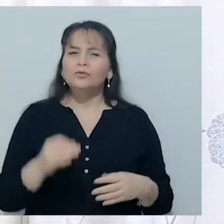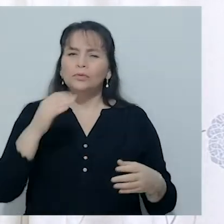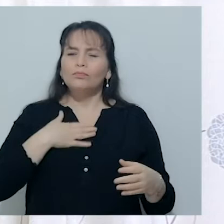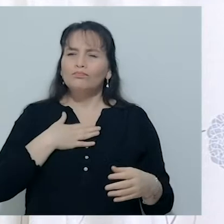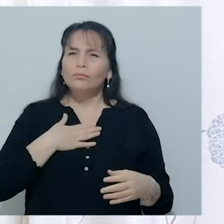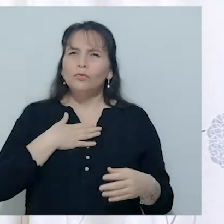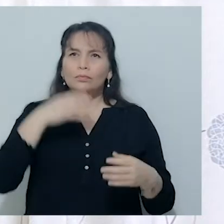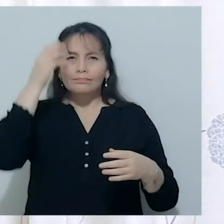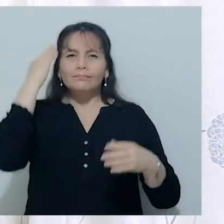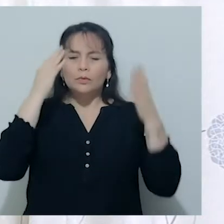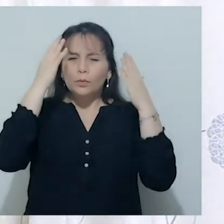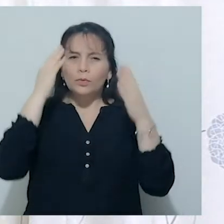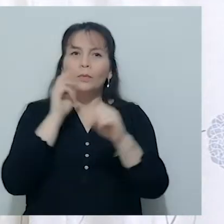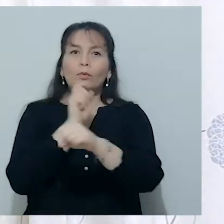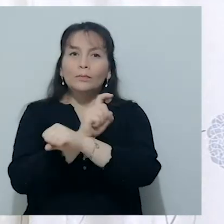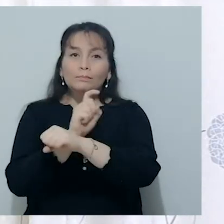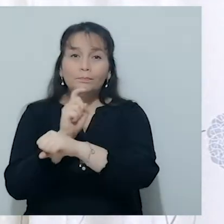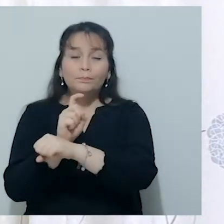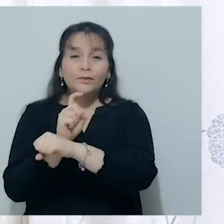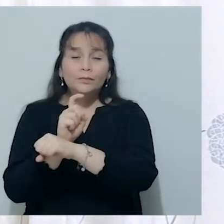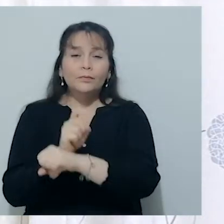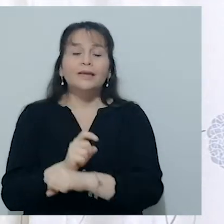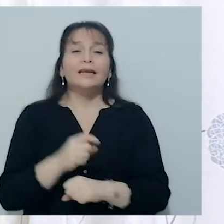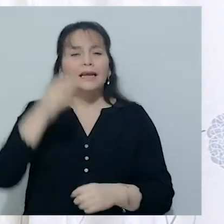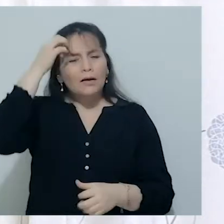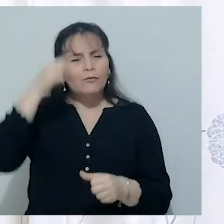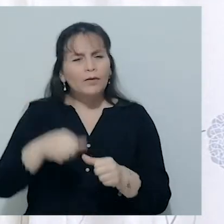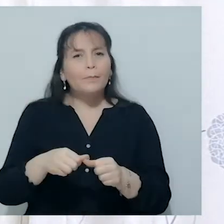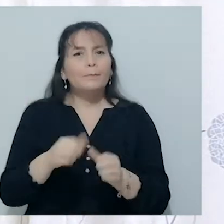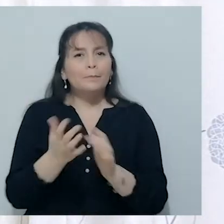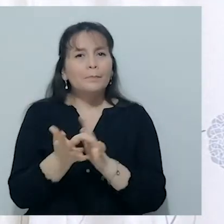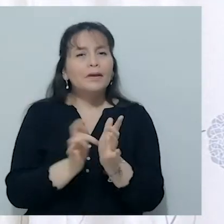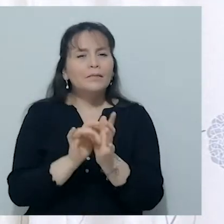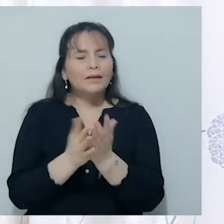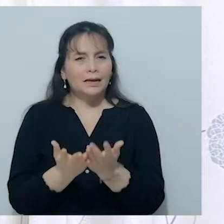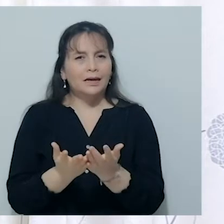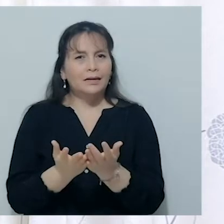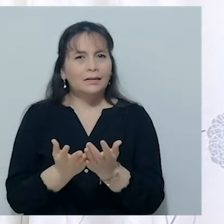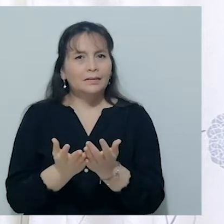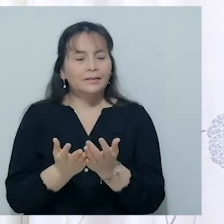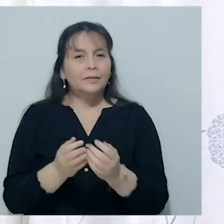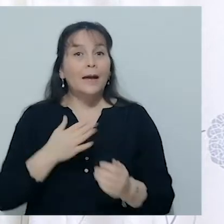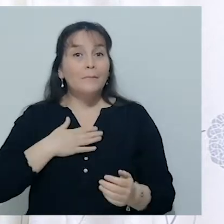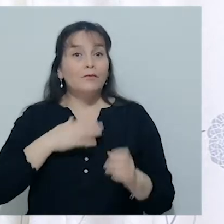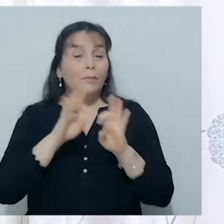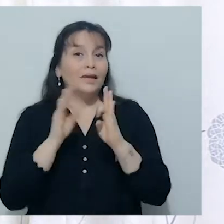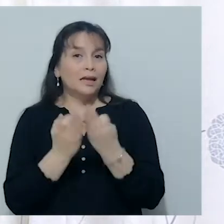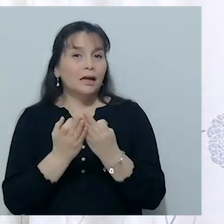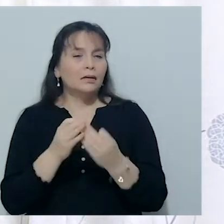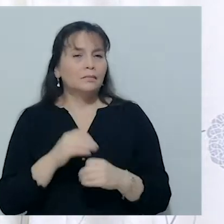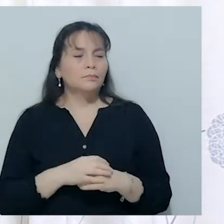nos estamos preocupando por instruir en la fe bíblica a nuestra familia? ¿Es esta nuestra